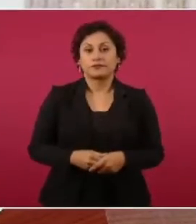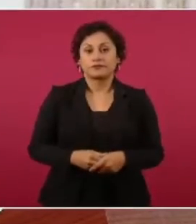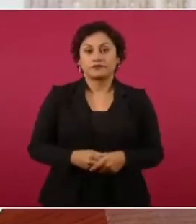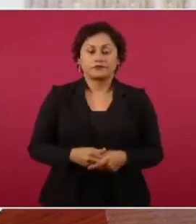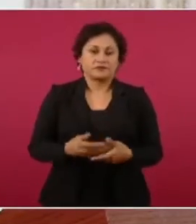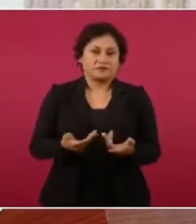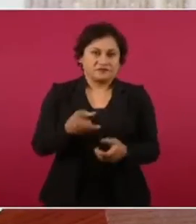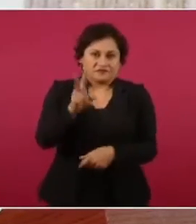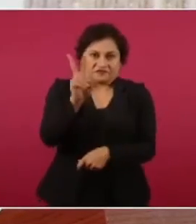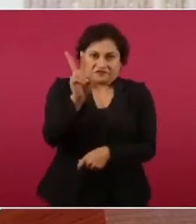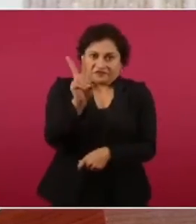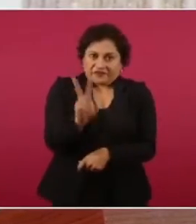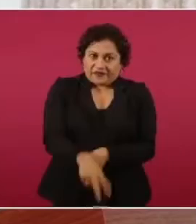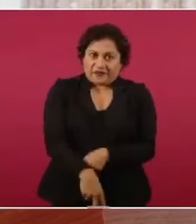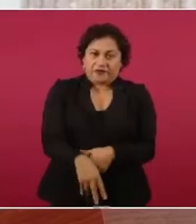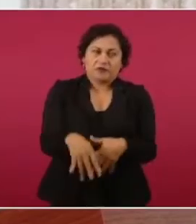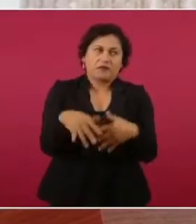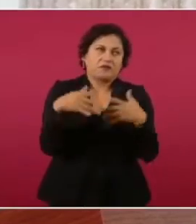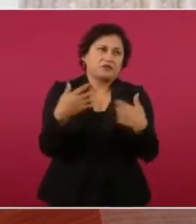extremo